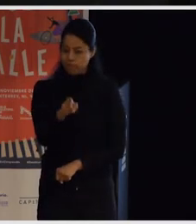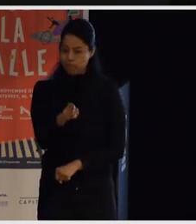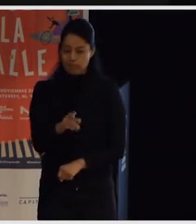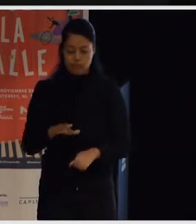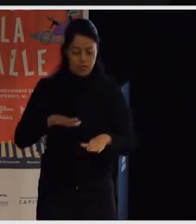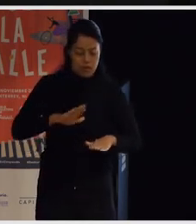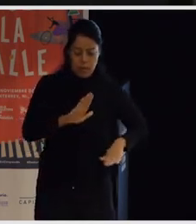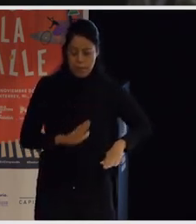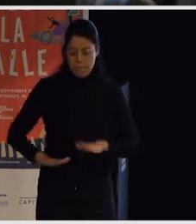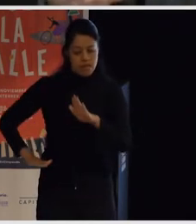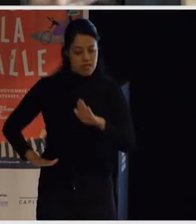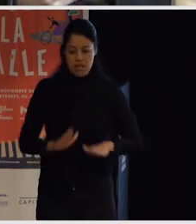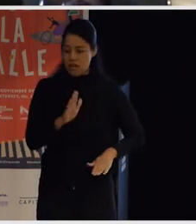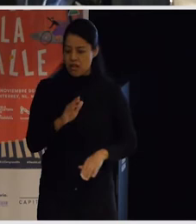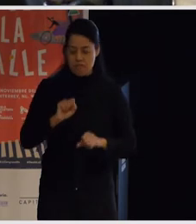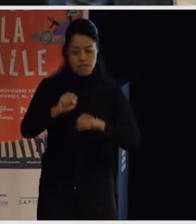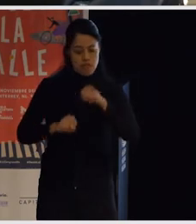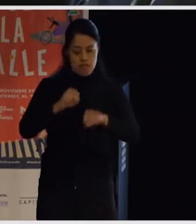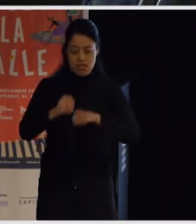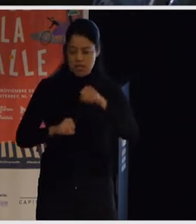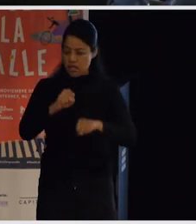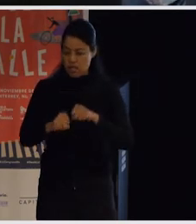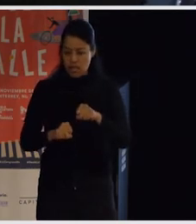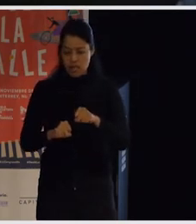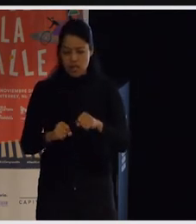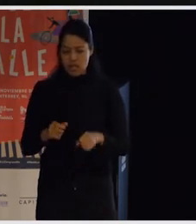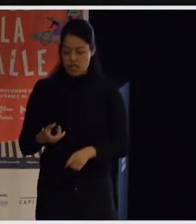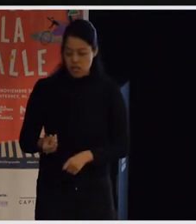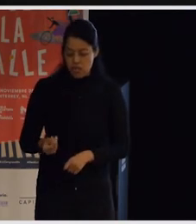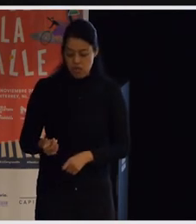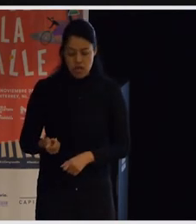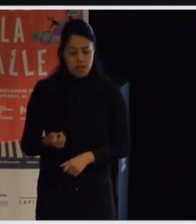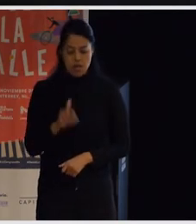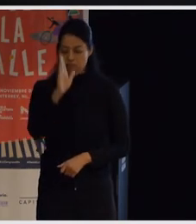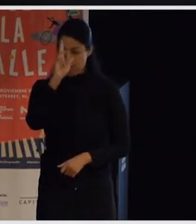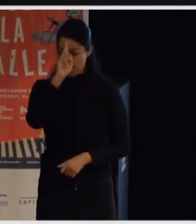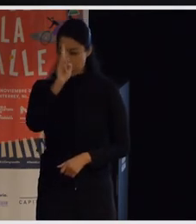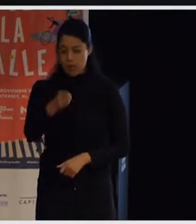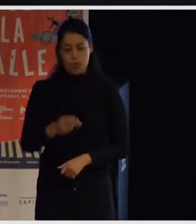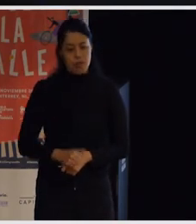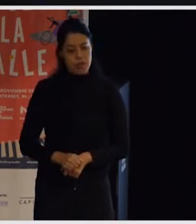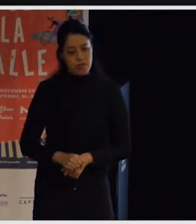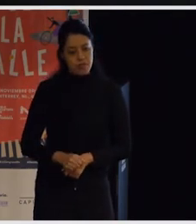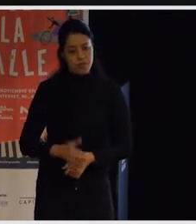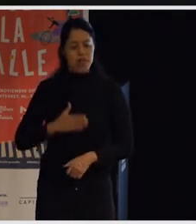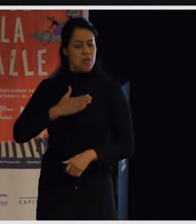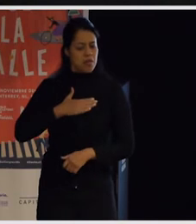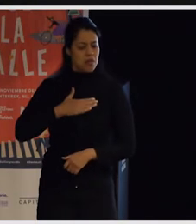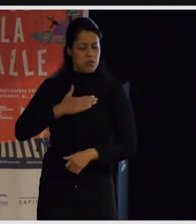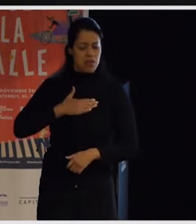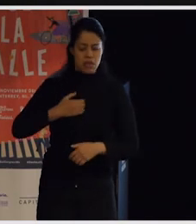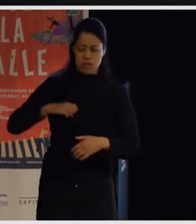patines con bicicletas con mascotas no todos cuando como de mi rodada